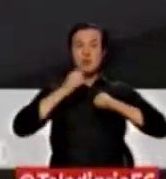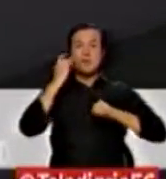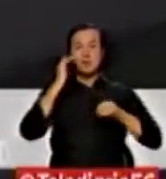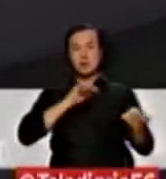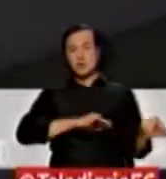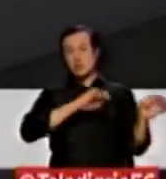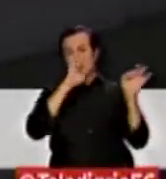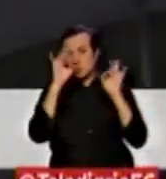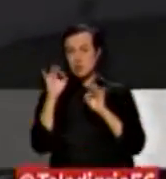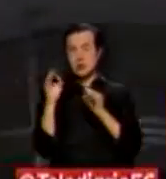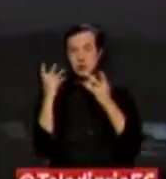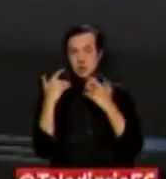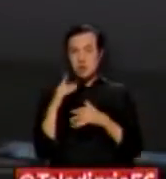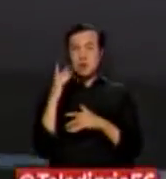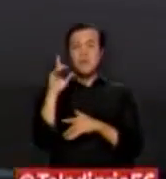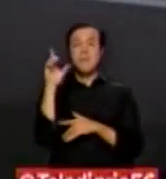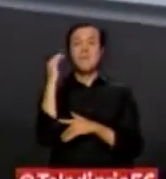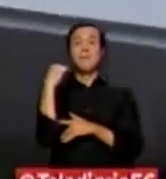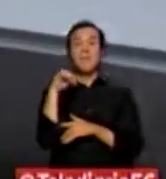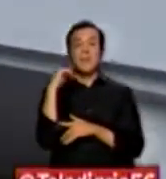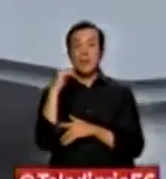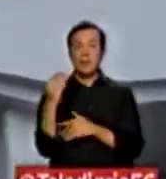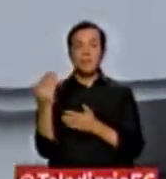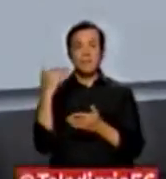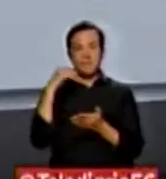difirió. Está previsto que para este miércoles se